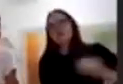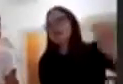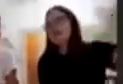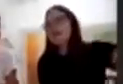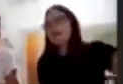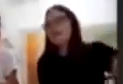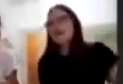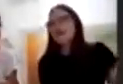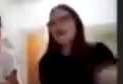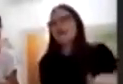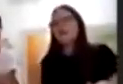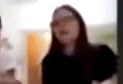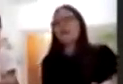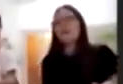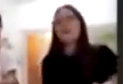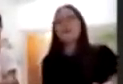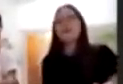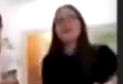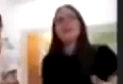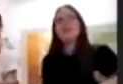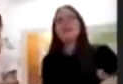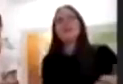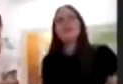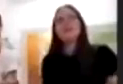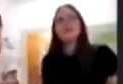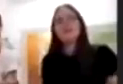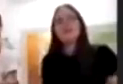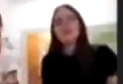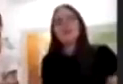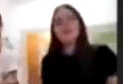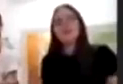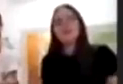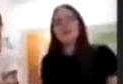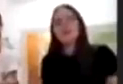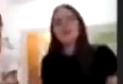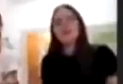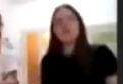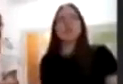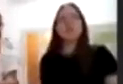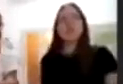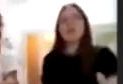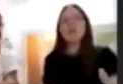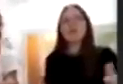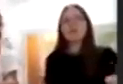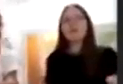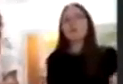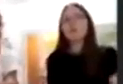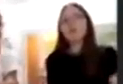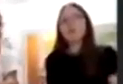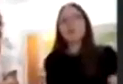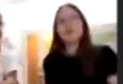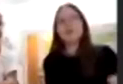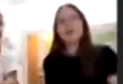Y todas estas imágenes que ponemos en la última lámina son un escenario deseado y posible de